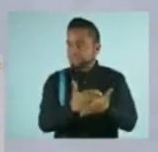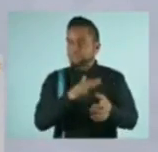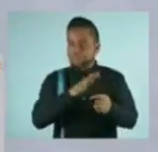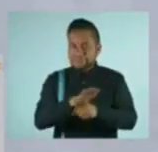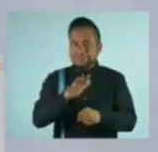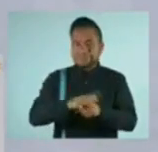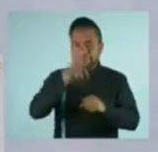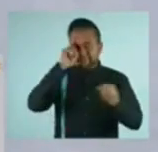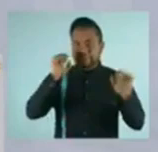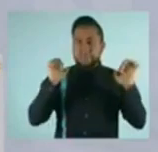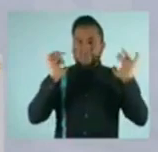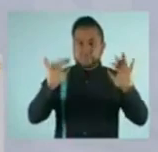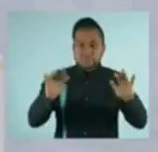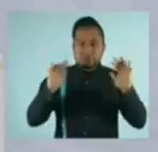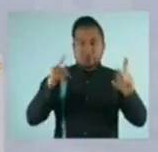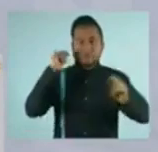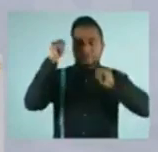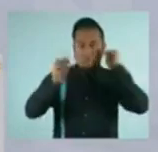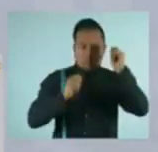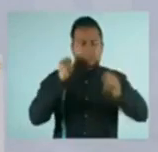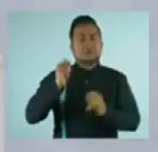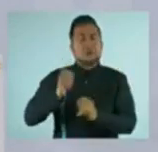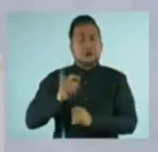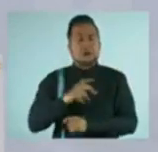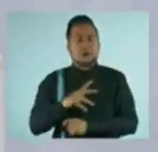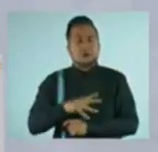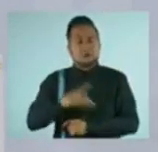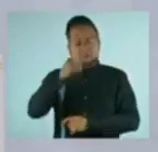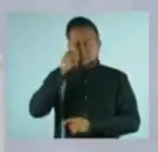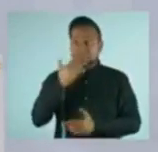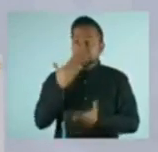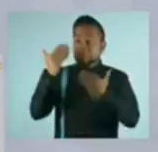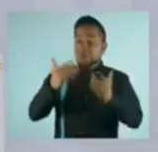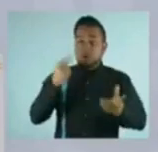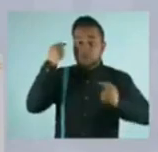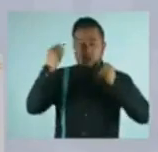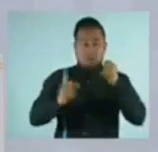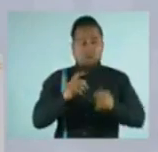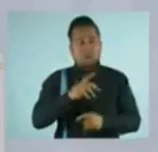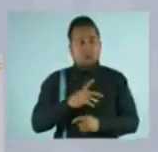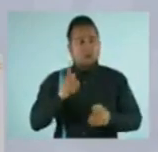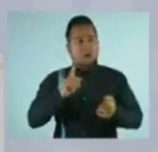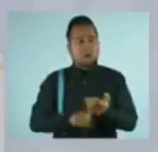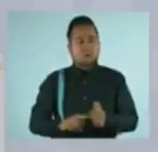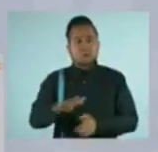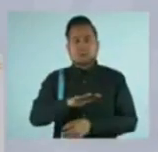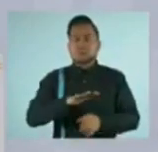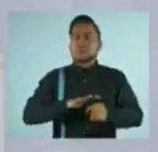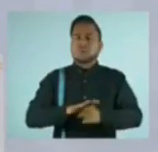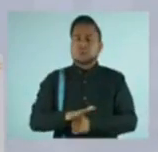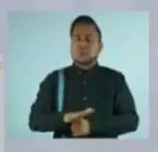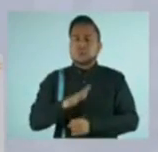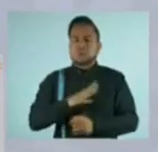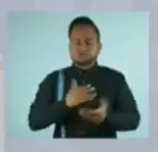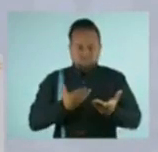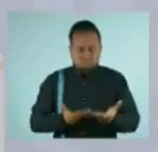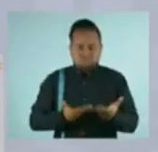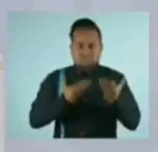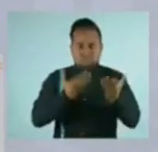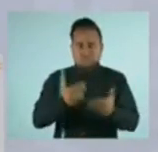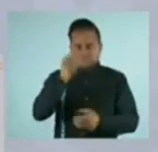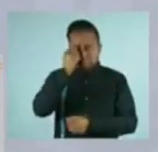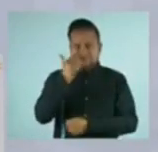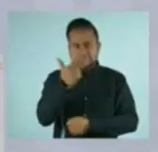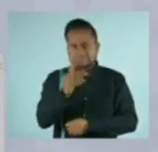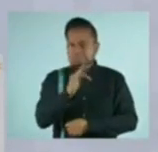el auge turístico. Contamos para recibir al turismo con una oferta de hospedaje